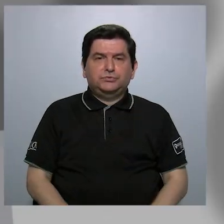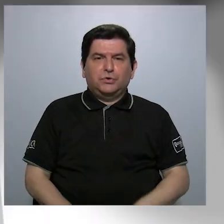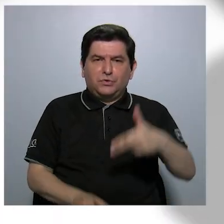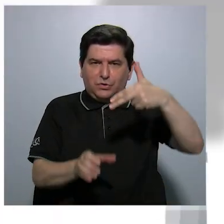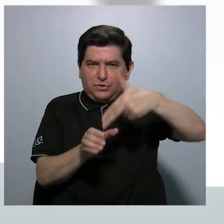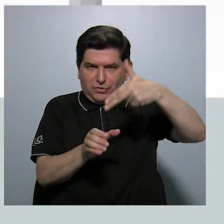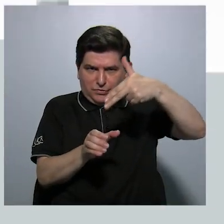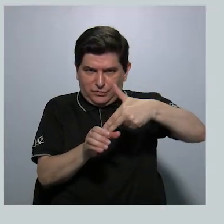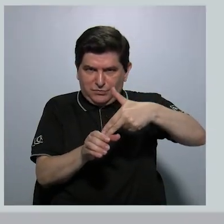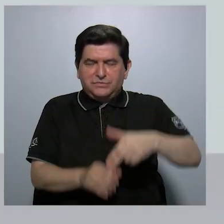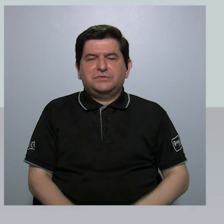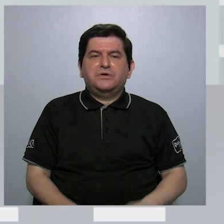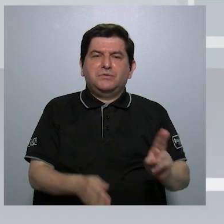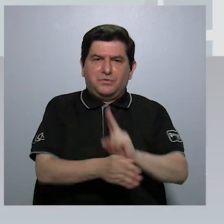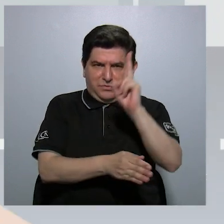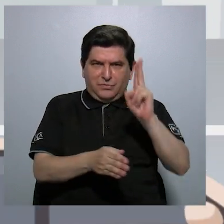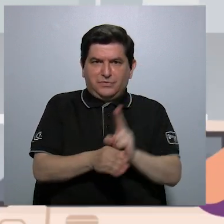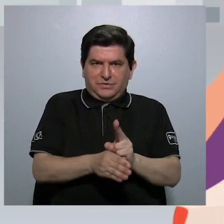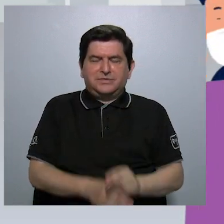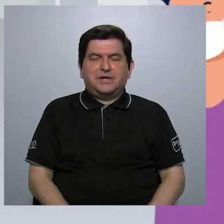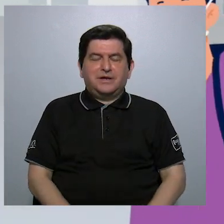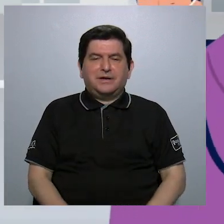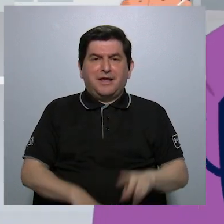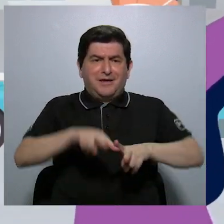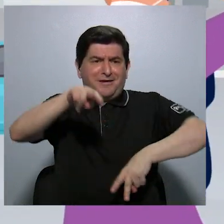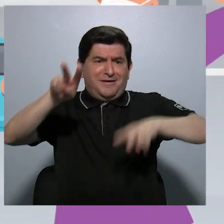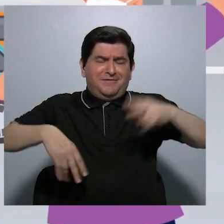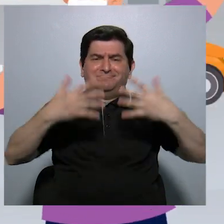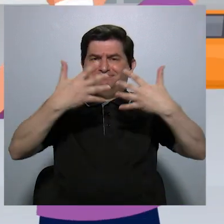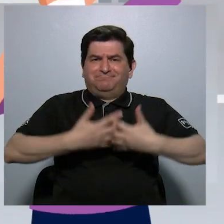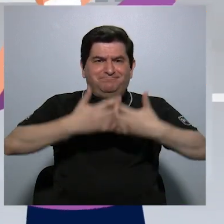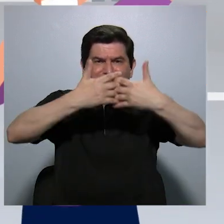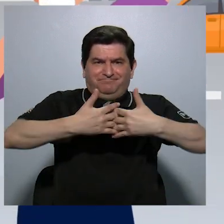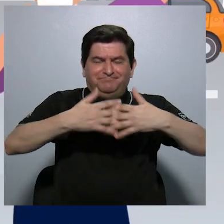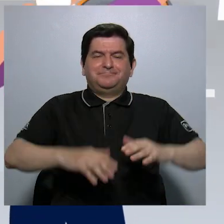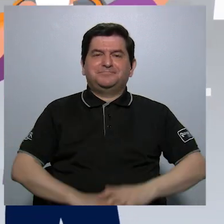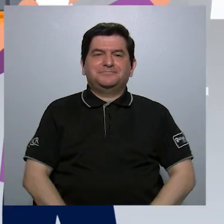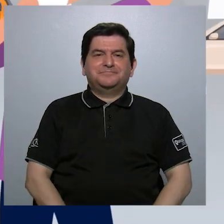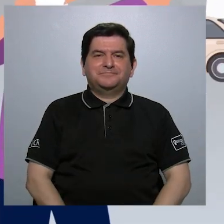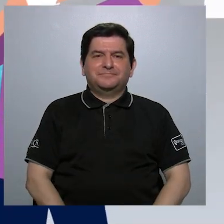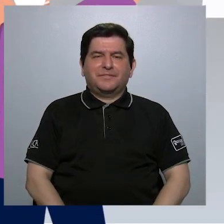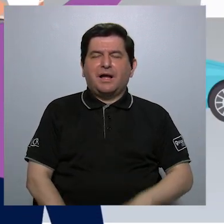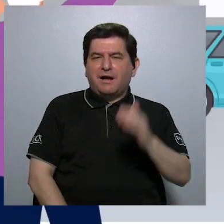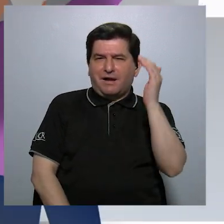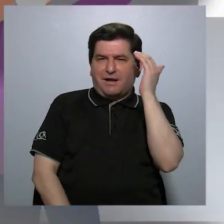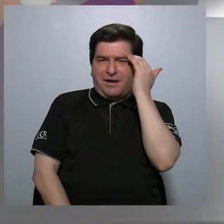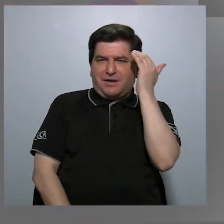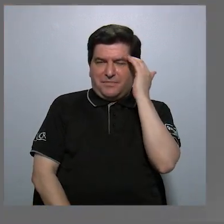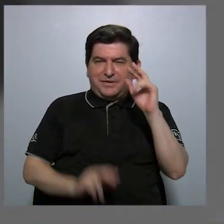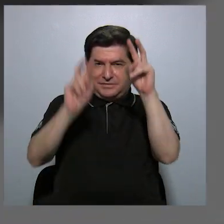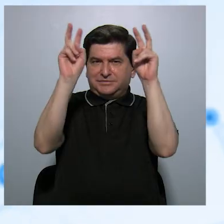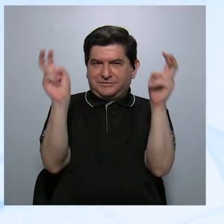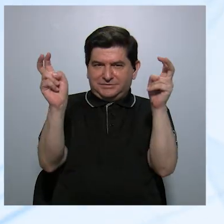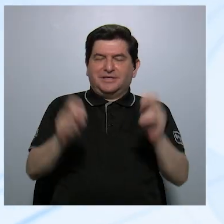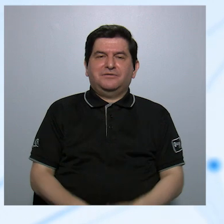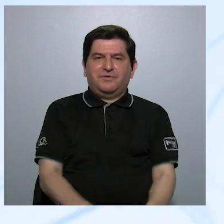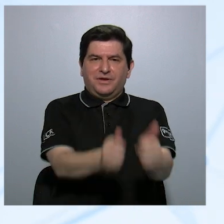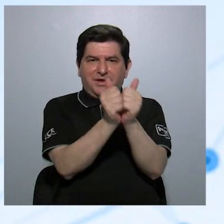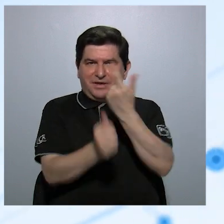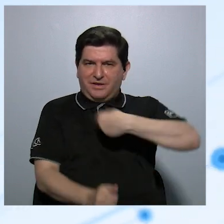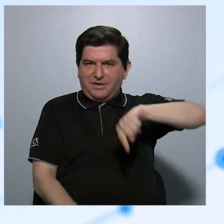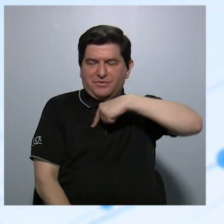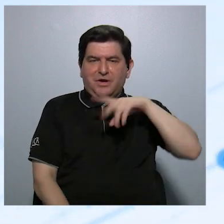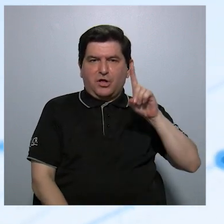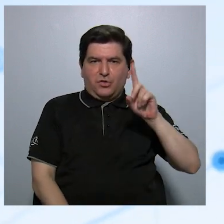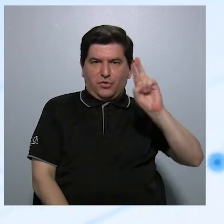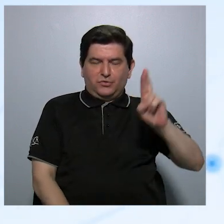los combustibles fósiles que se utilizan en gran variedad de industrias. Y para conocer más sobre este tema, nos acompaña